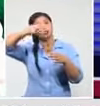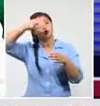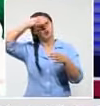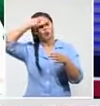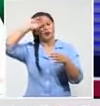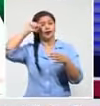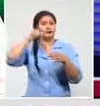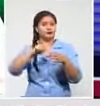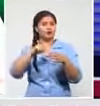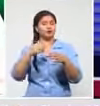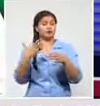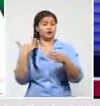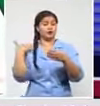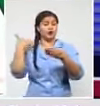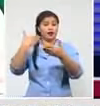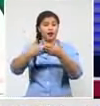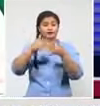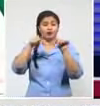han acumulado